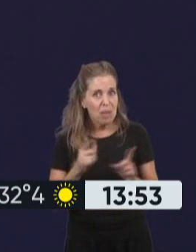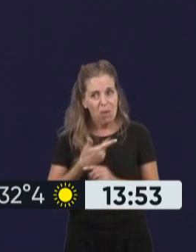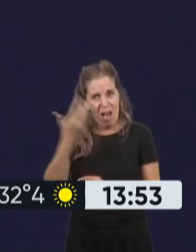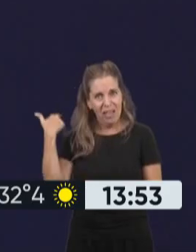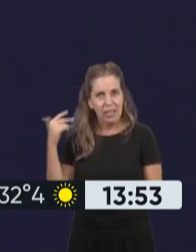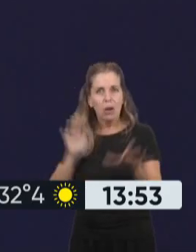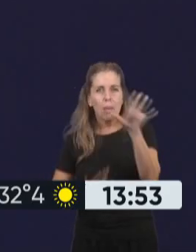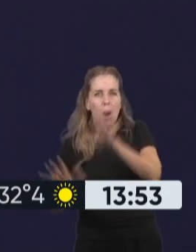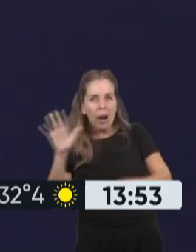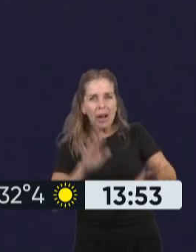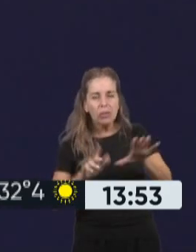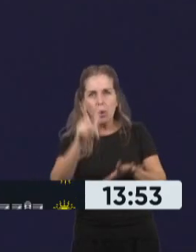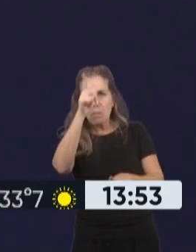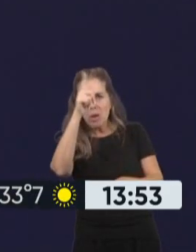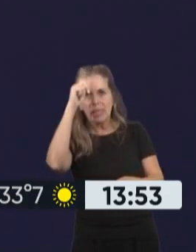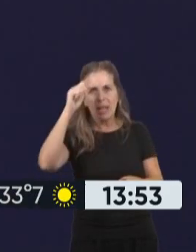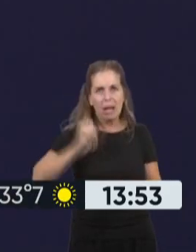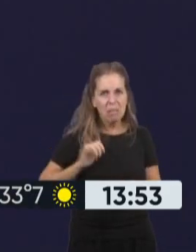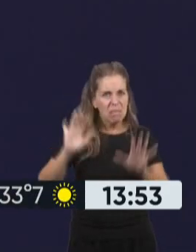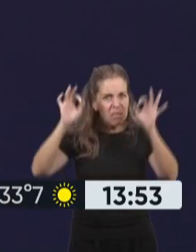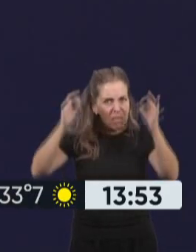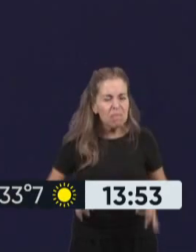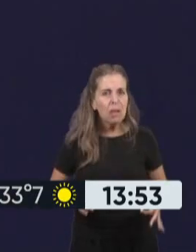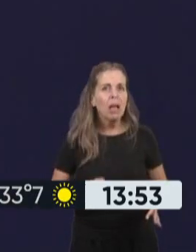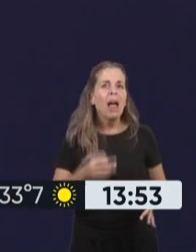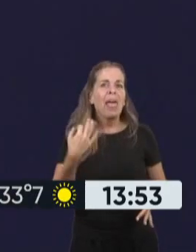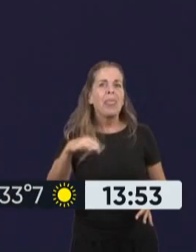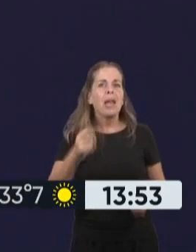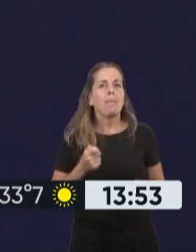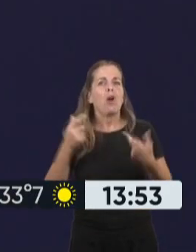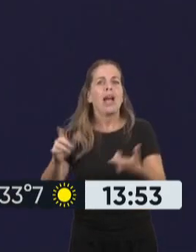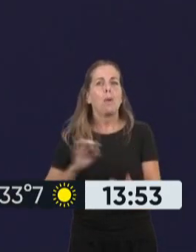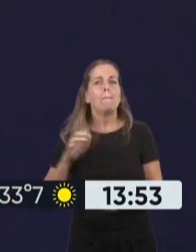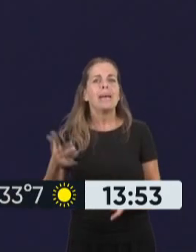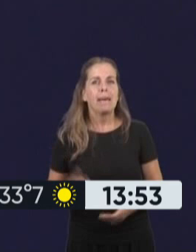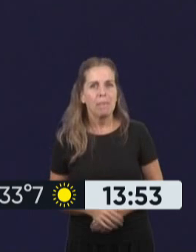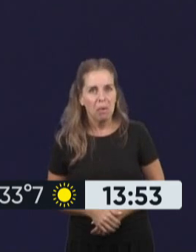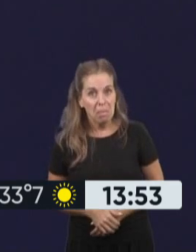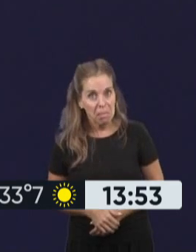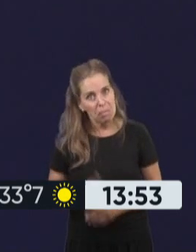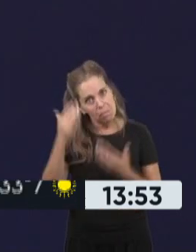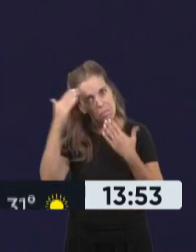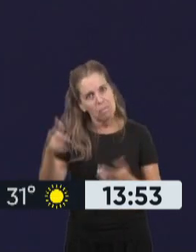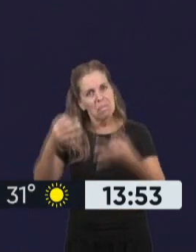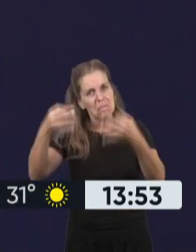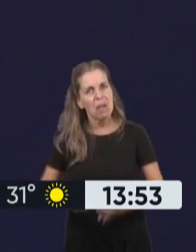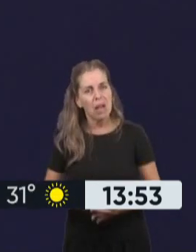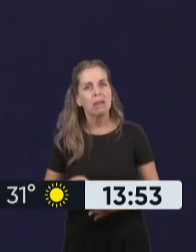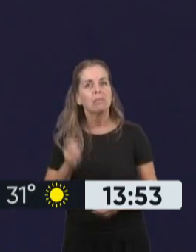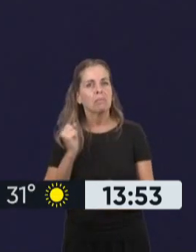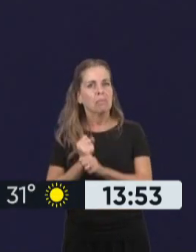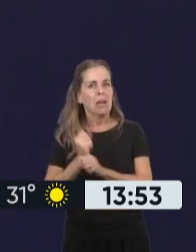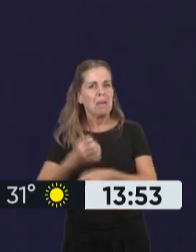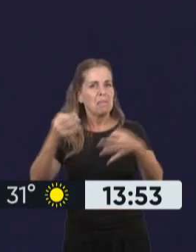ayer, supongo que no existe, pero debería ser condecorada, claramente. Lo que vimos ayer fue un ejemplo de excelencia. La verdad que fue un